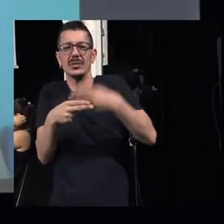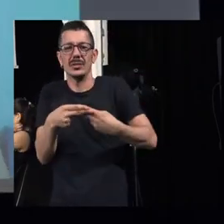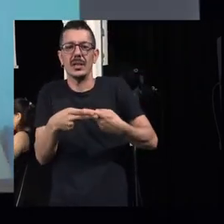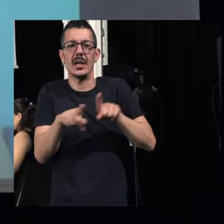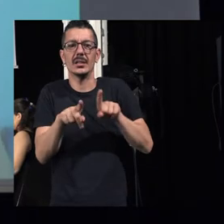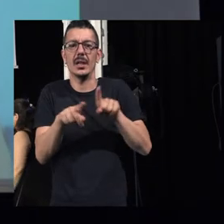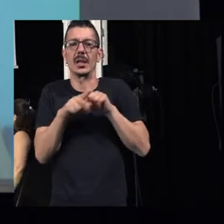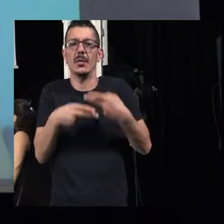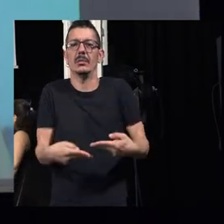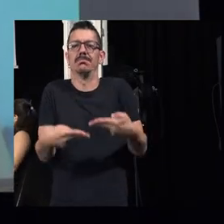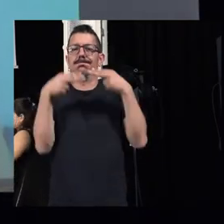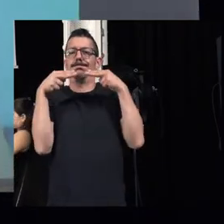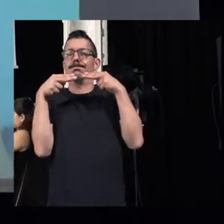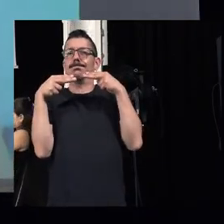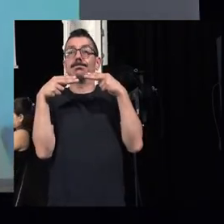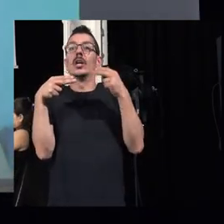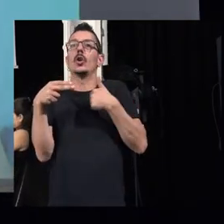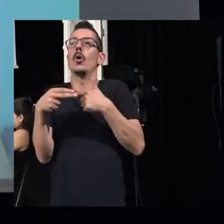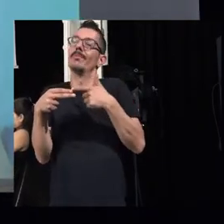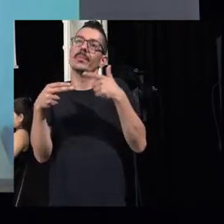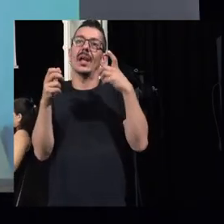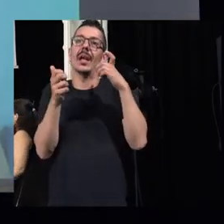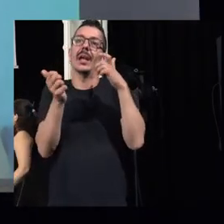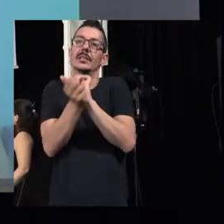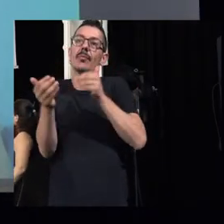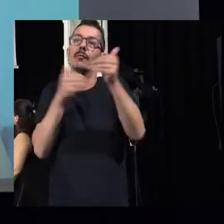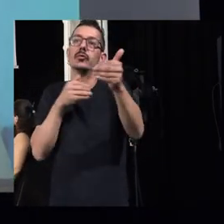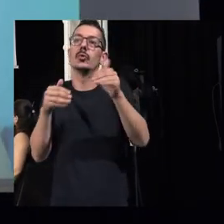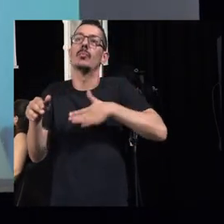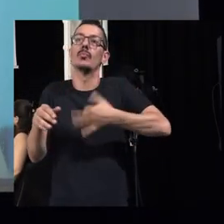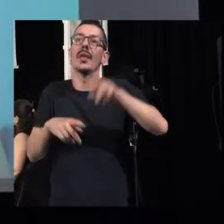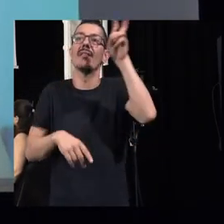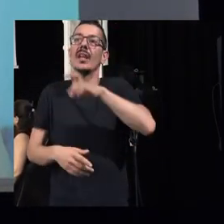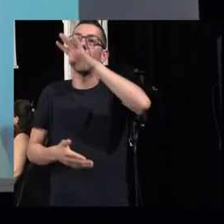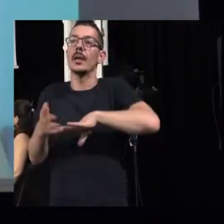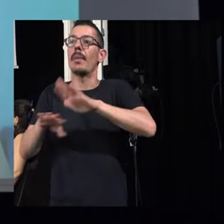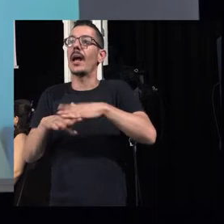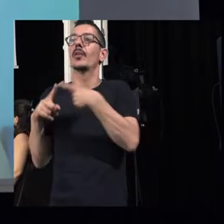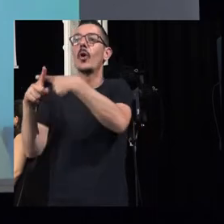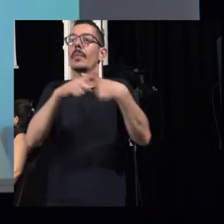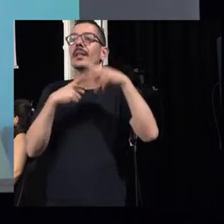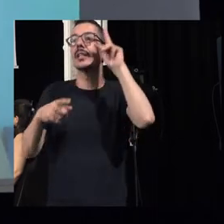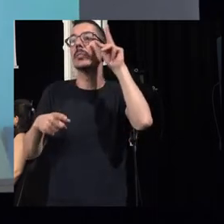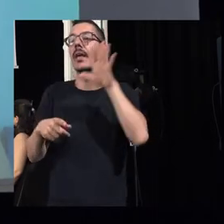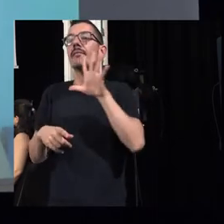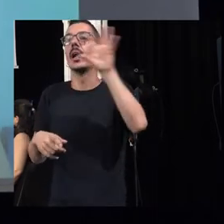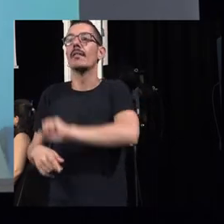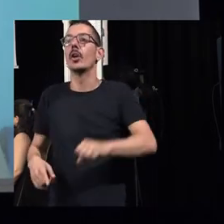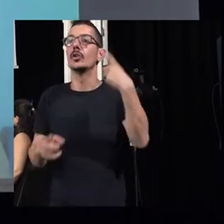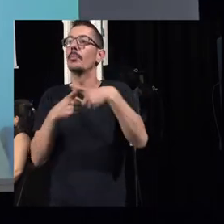y todos los controles, me permitirá de venir, estar con ustedes, compartir. maravillosas experiencias porque estamos